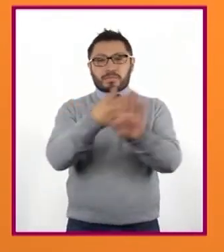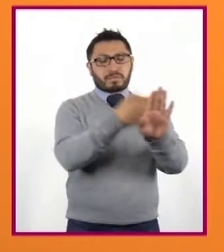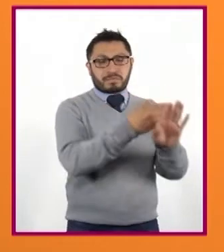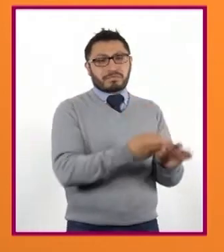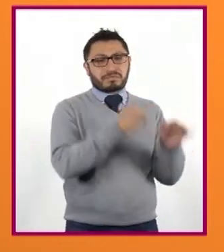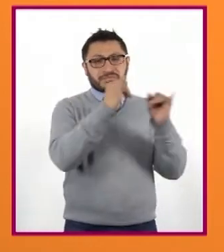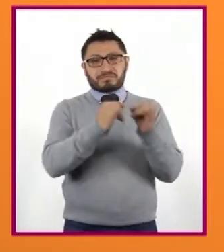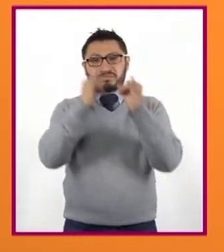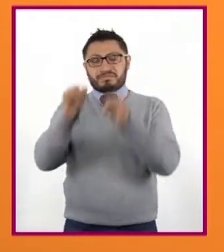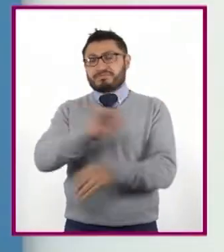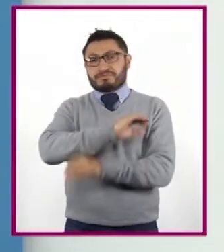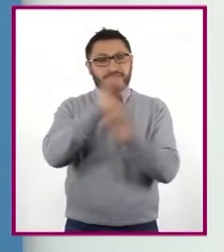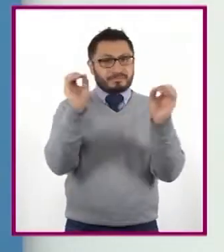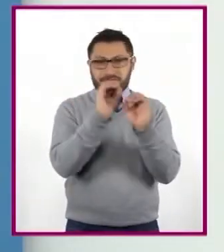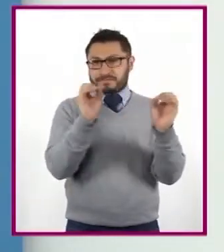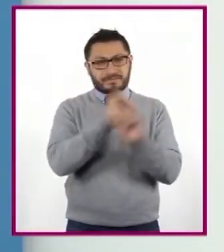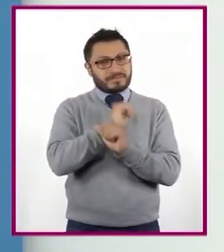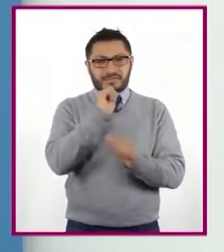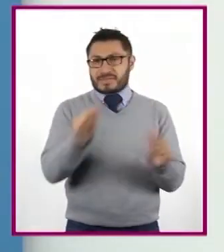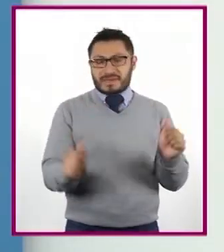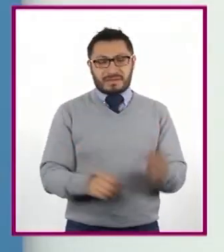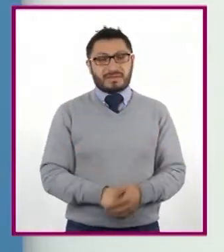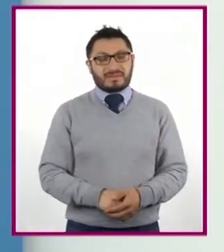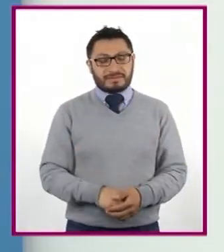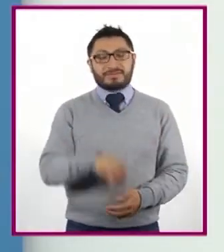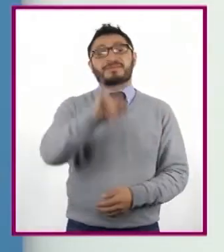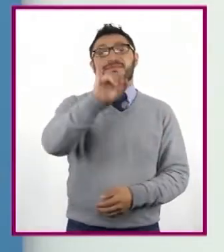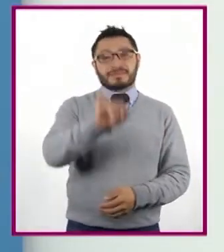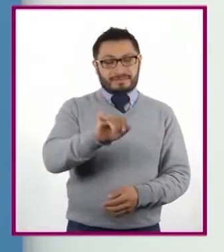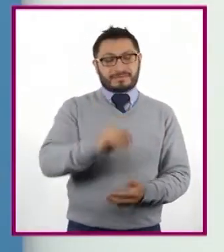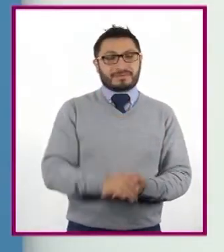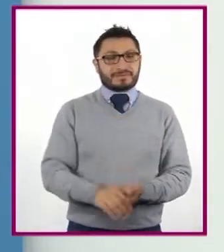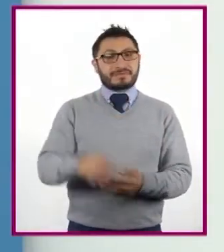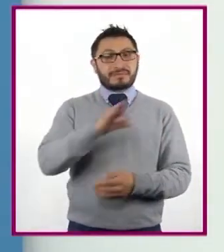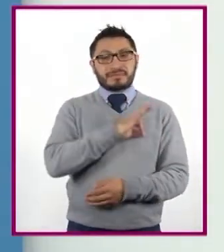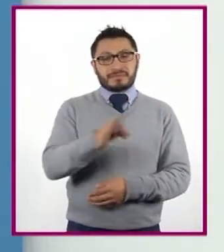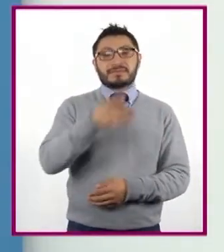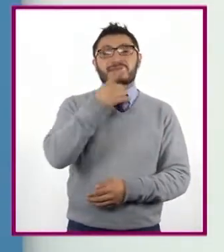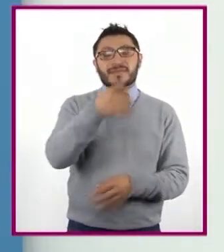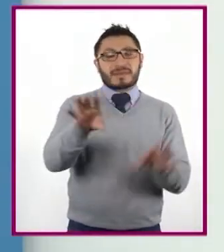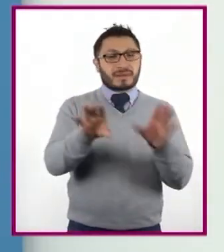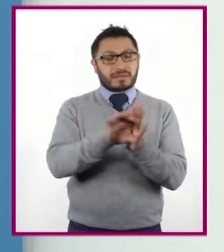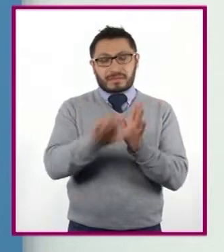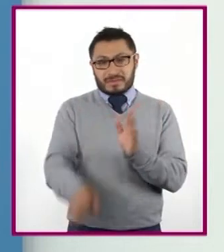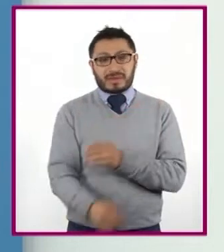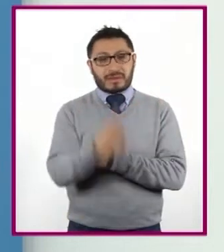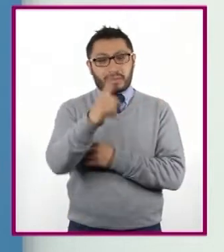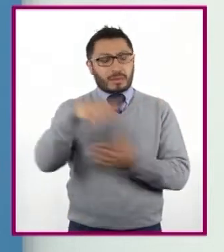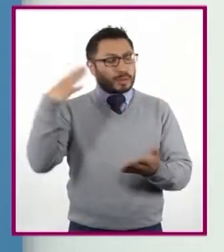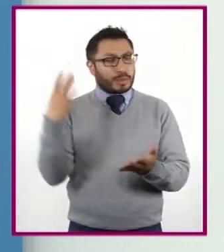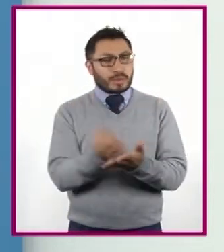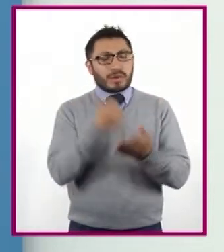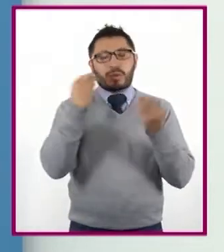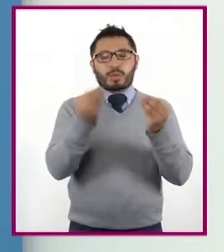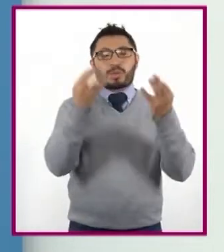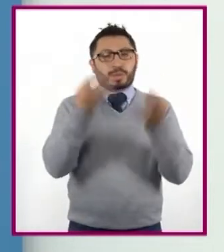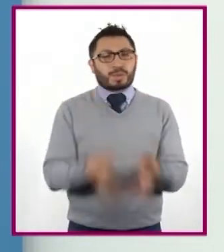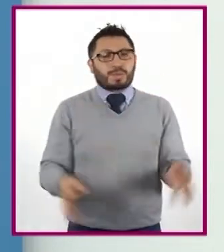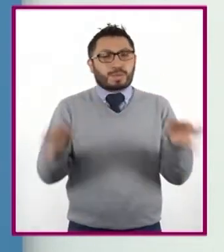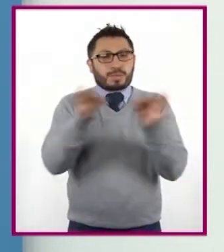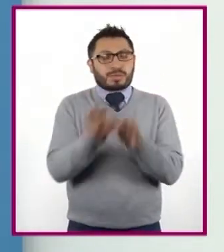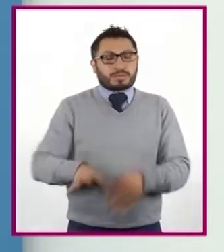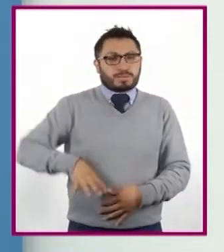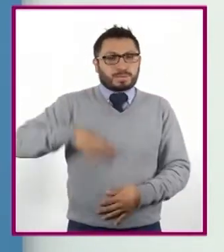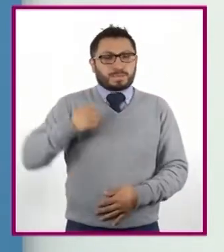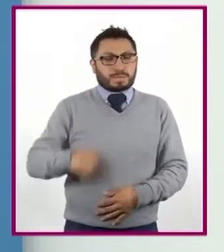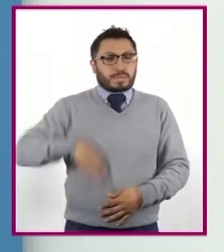de las y los demás. Así es, podemos destacar que uno de los logros más importantes en la